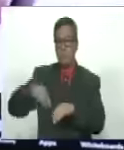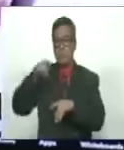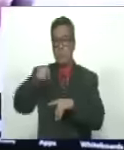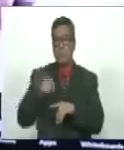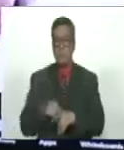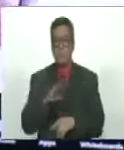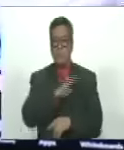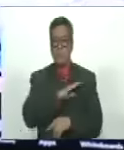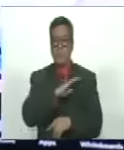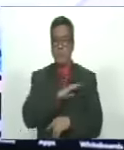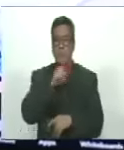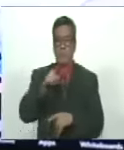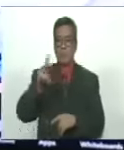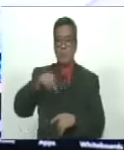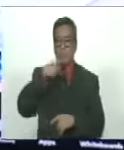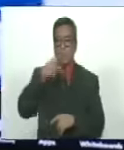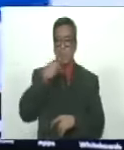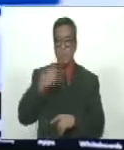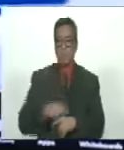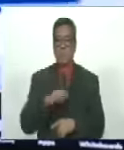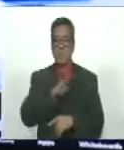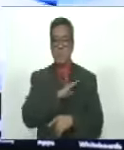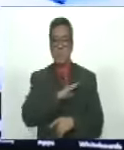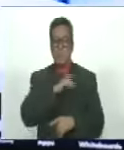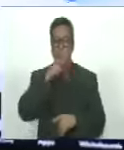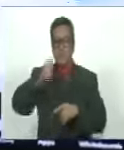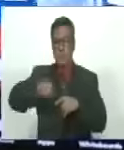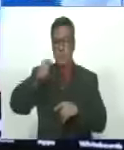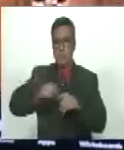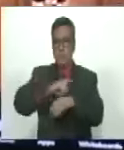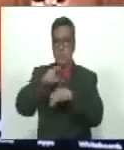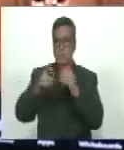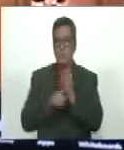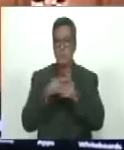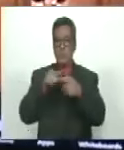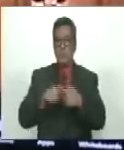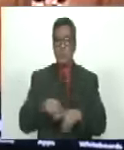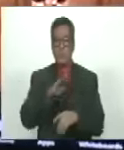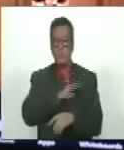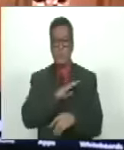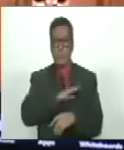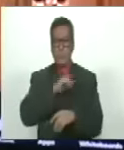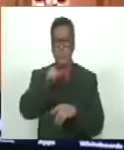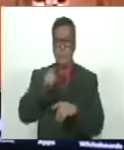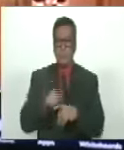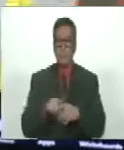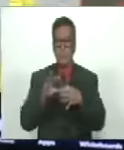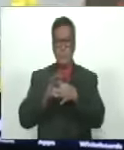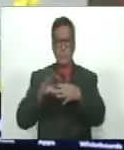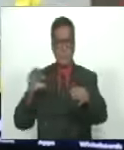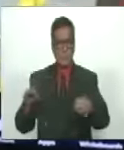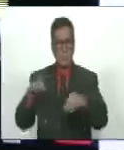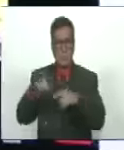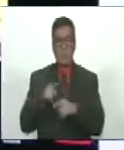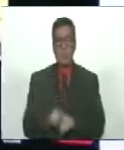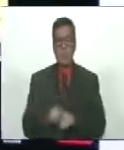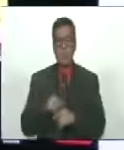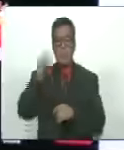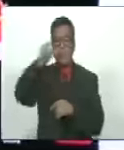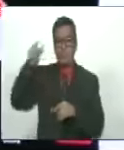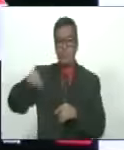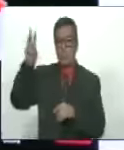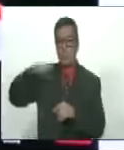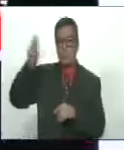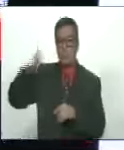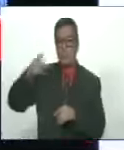entidad autónoma en lo político, con personalidad jurídica plena y patrimonio propio e independiente. El Estado Guayana